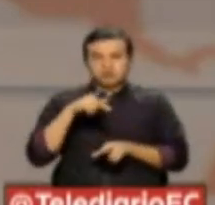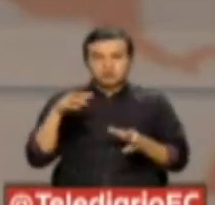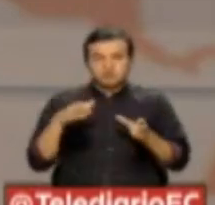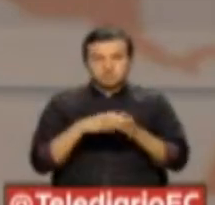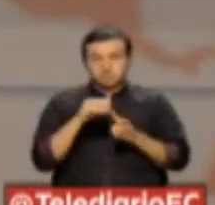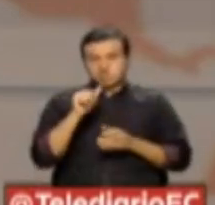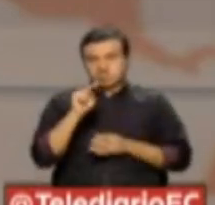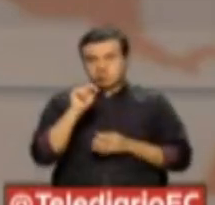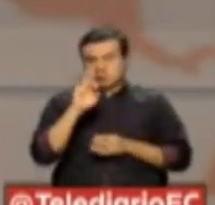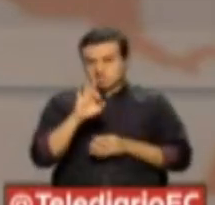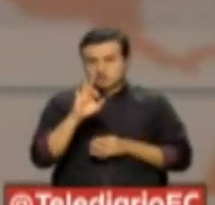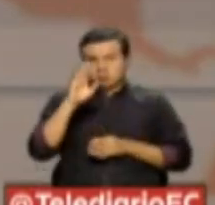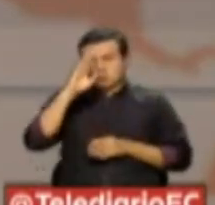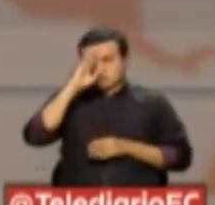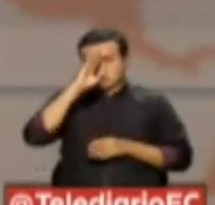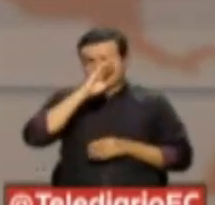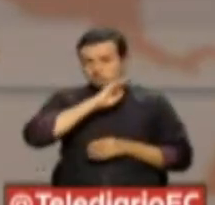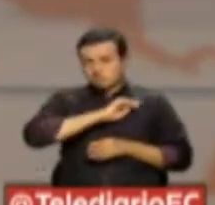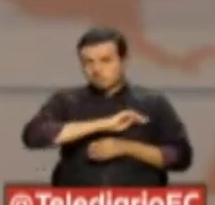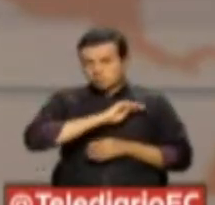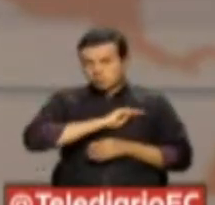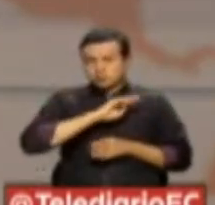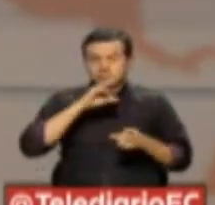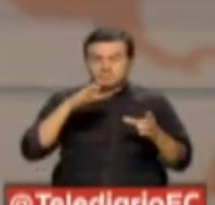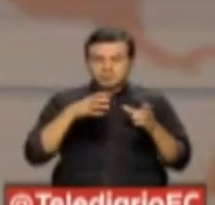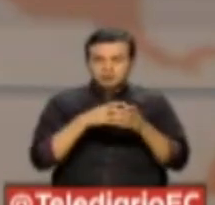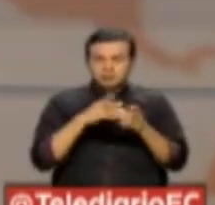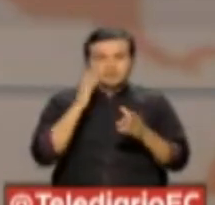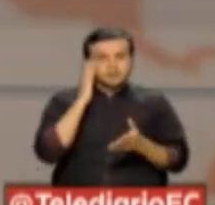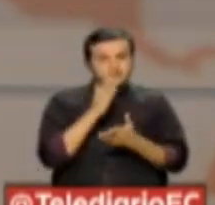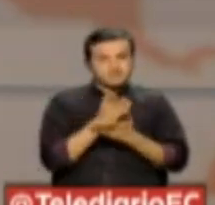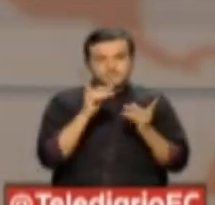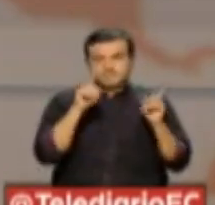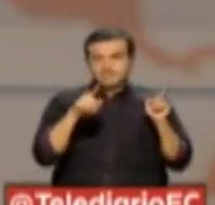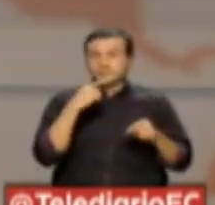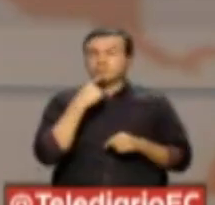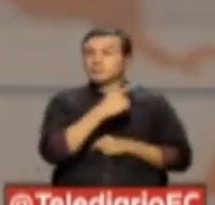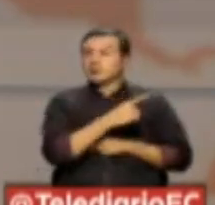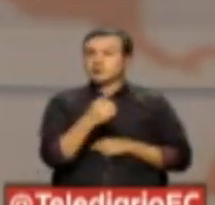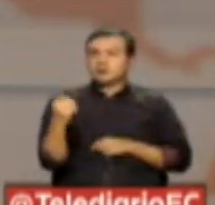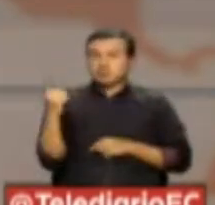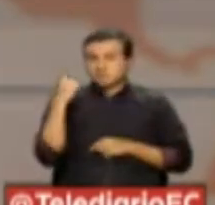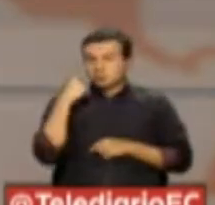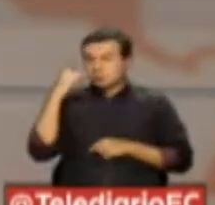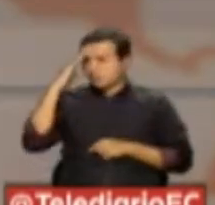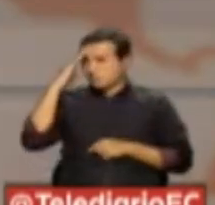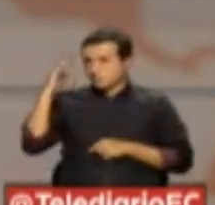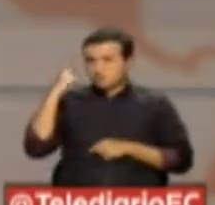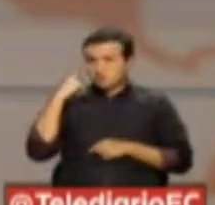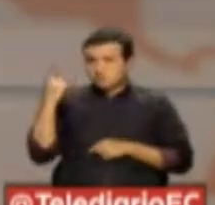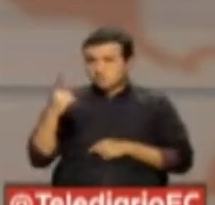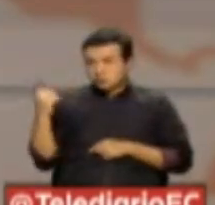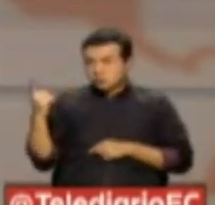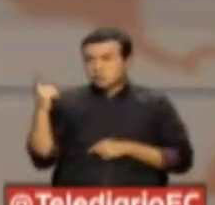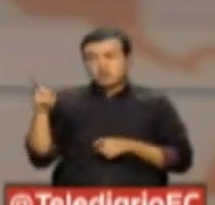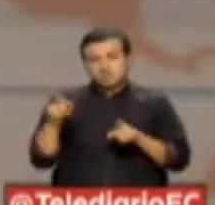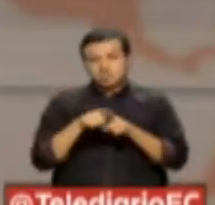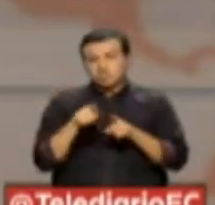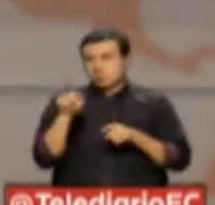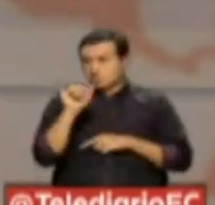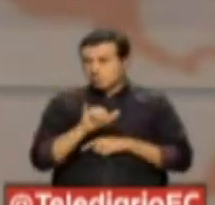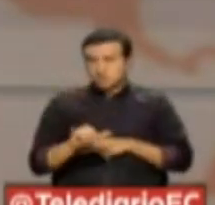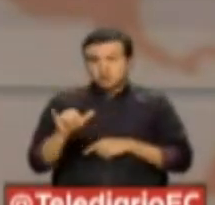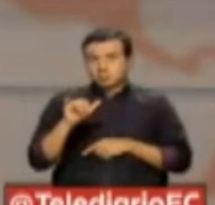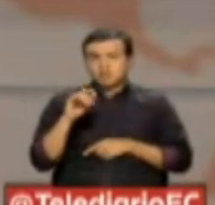agencia metropolitana y de los agentes pero hay que desterrar estos casos que usted hablaba hace unos minutos con el hecho policial y creo que esto se reproduce pero